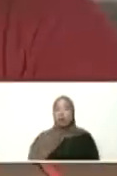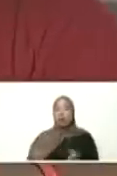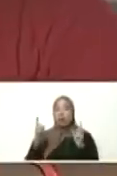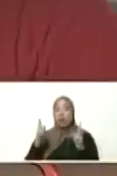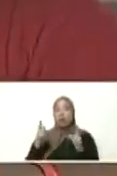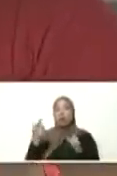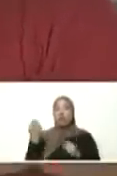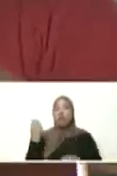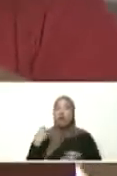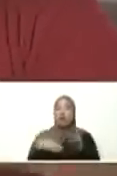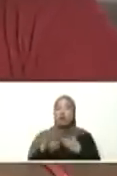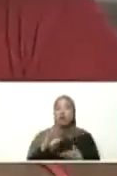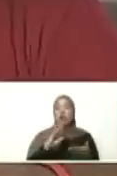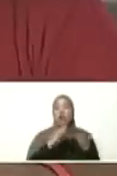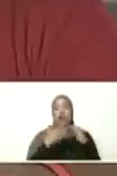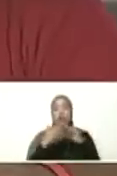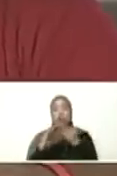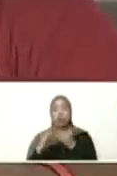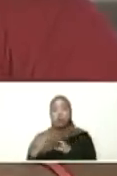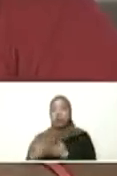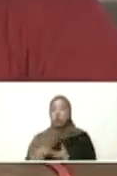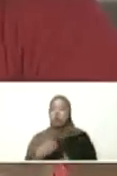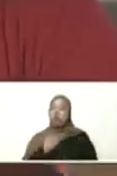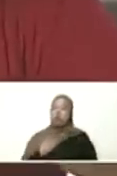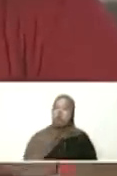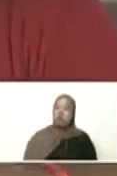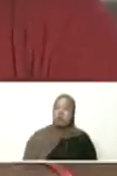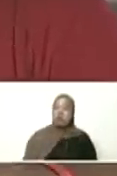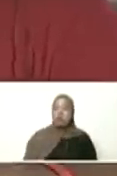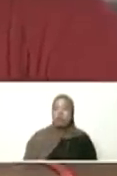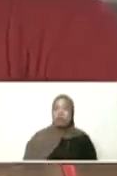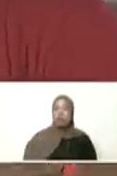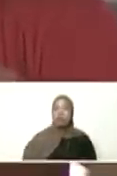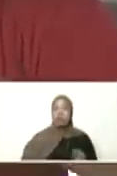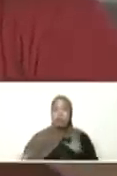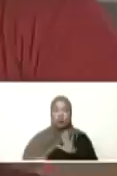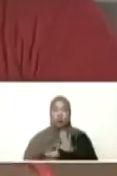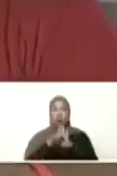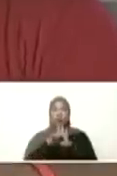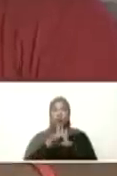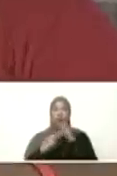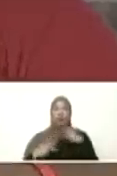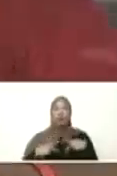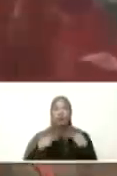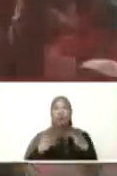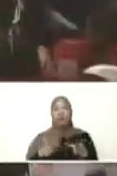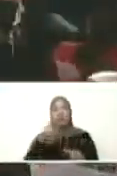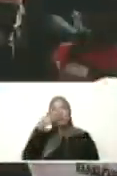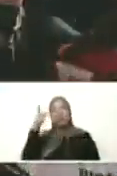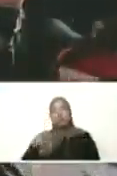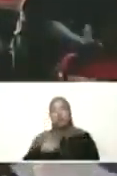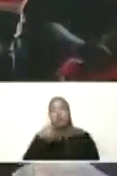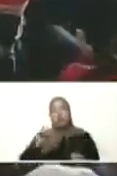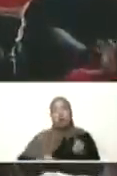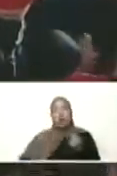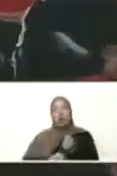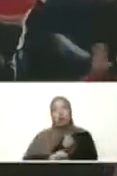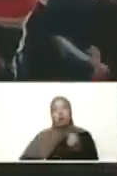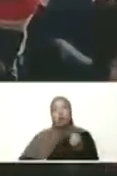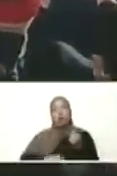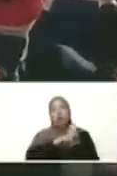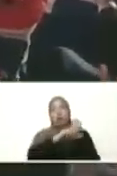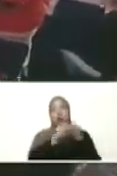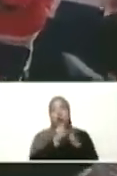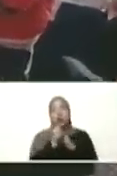un consejo comunal para registrarse, presidente. Y si blindamos con leyes y si tenemos la voluntad política y el apoyo del máximo líder de